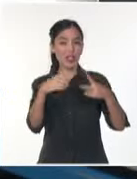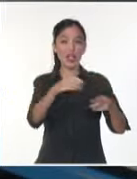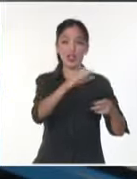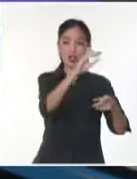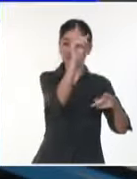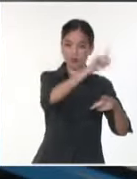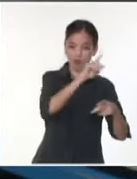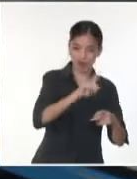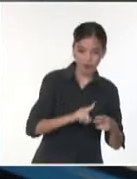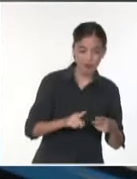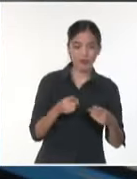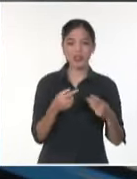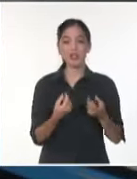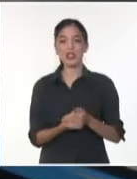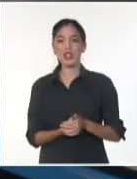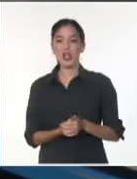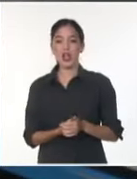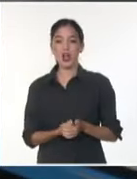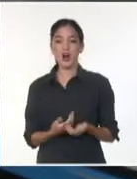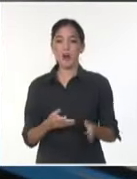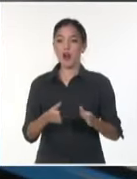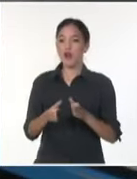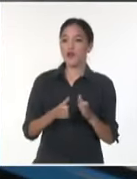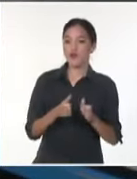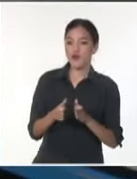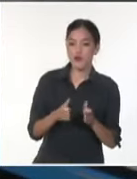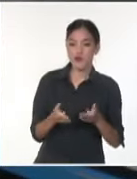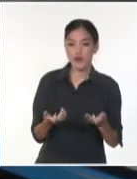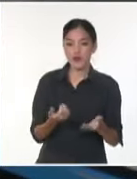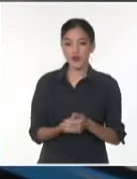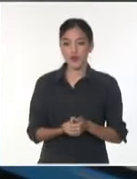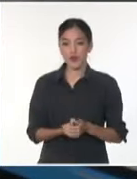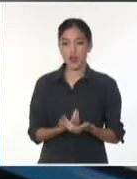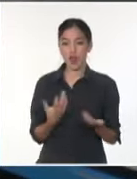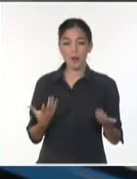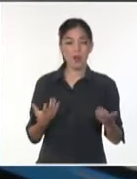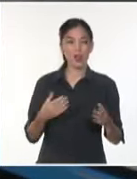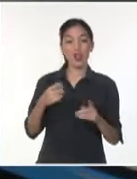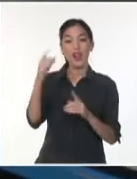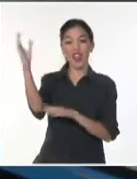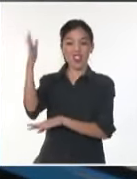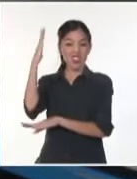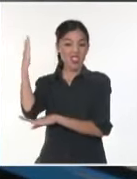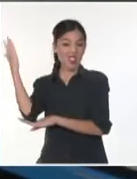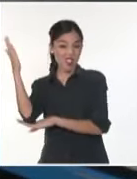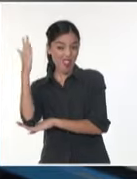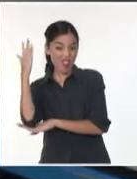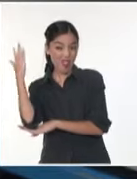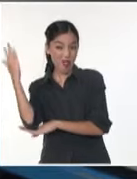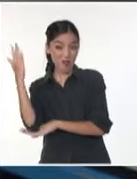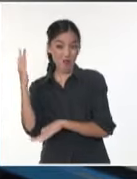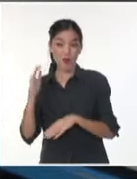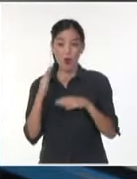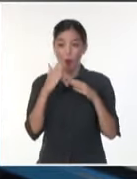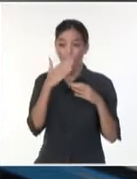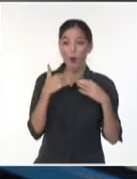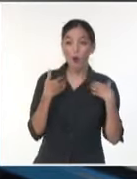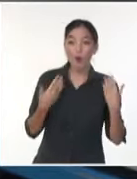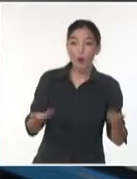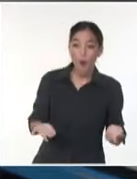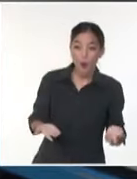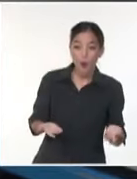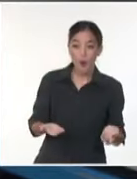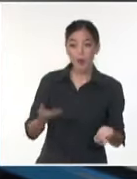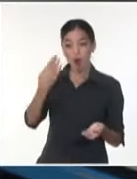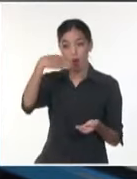su comportamiento en cuanto a la influencia de las variables ambientales tan específica que tiene nuestro clima cubano y que